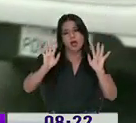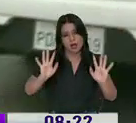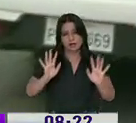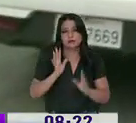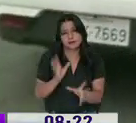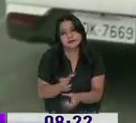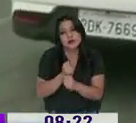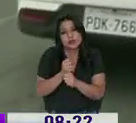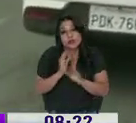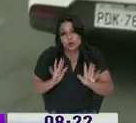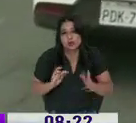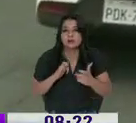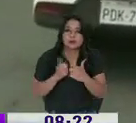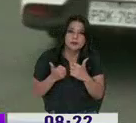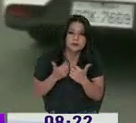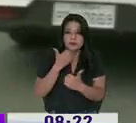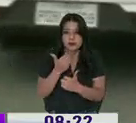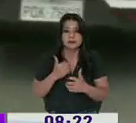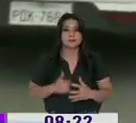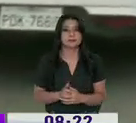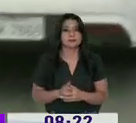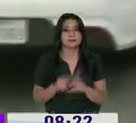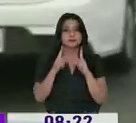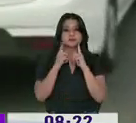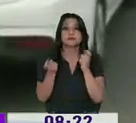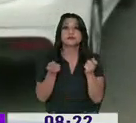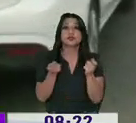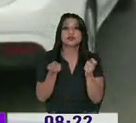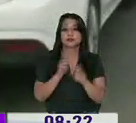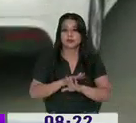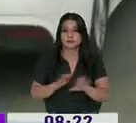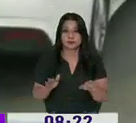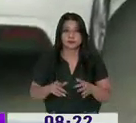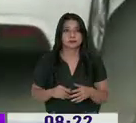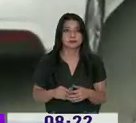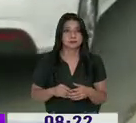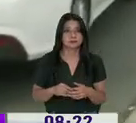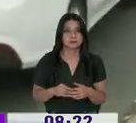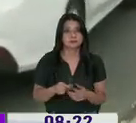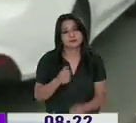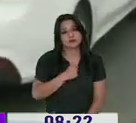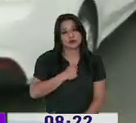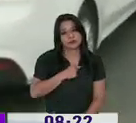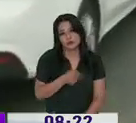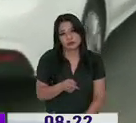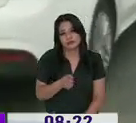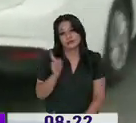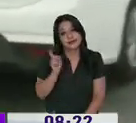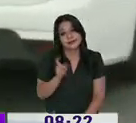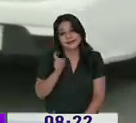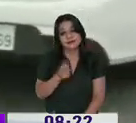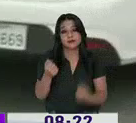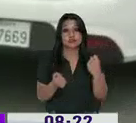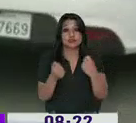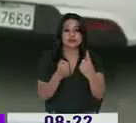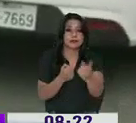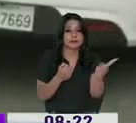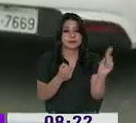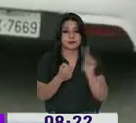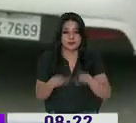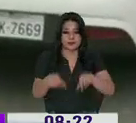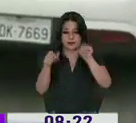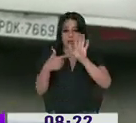tipo de inconvenientes o molestias. Son controles y lastimosamente, como han dicho, es propiedad privada y necesariamente el conductor debe bajarse para